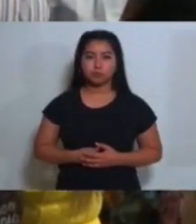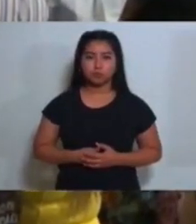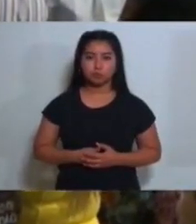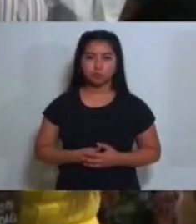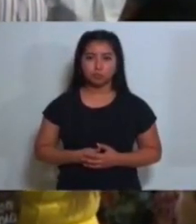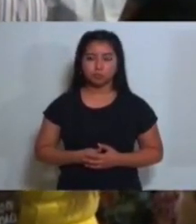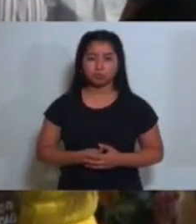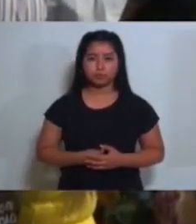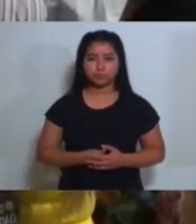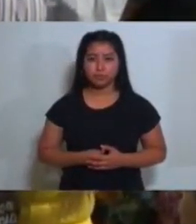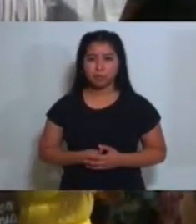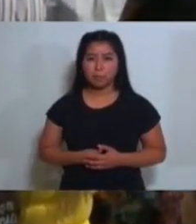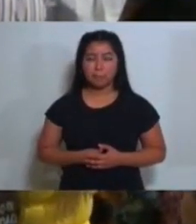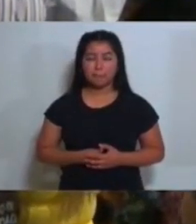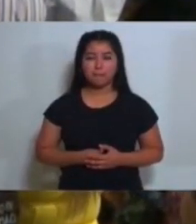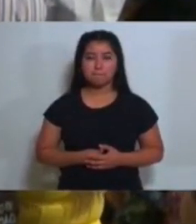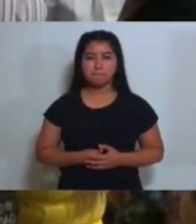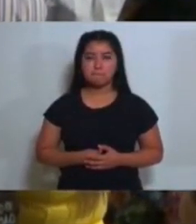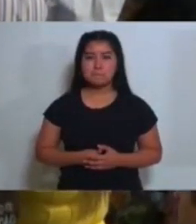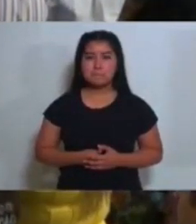Argentina o a nivel internacional.